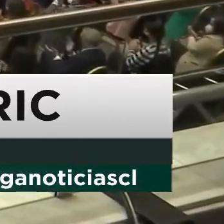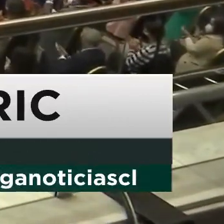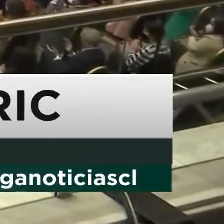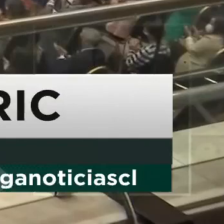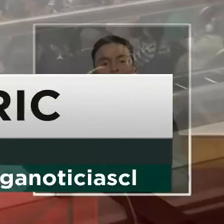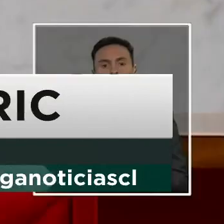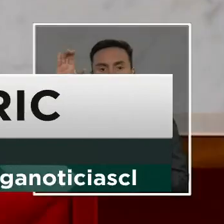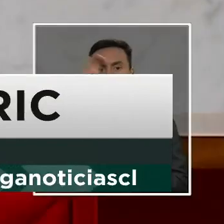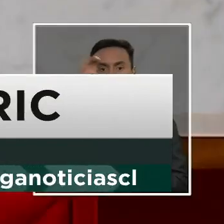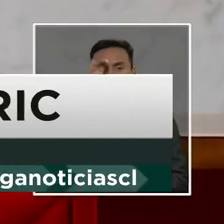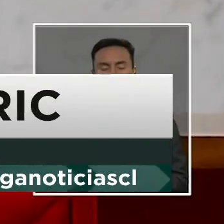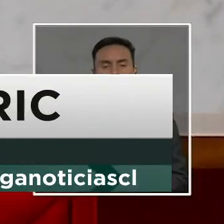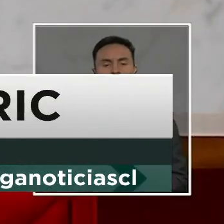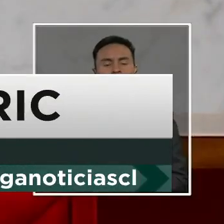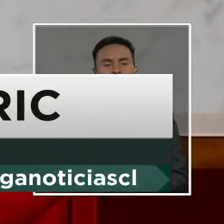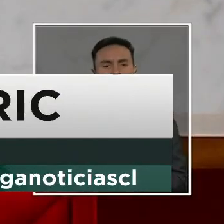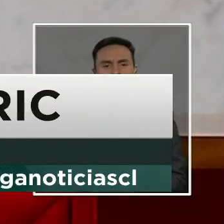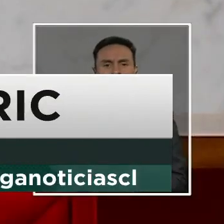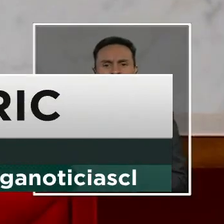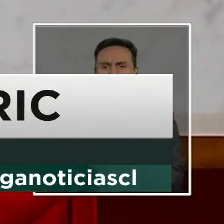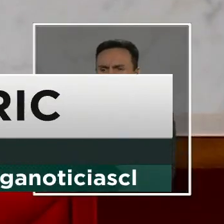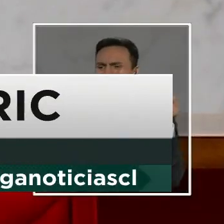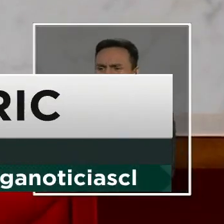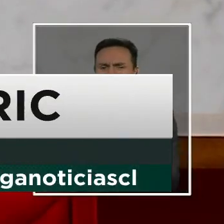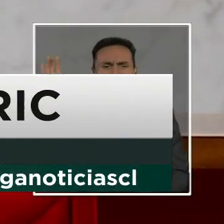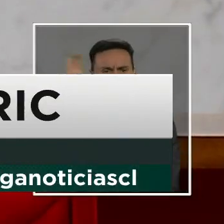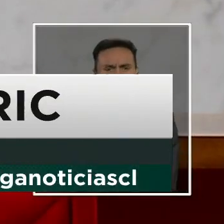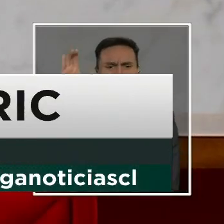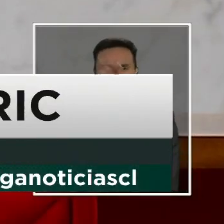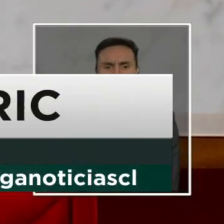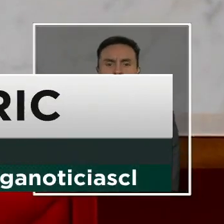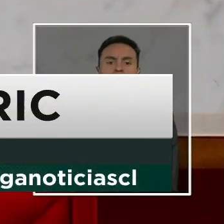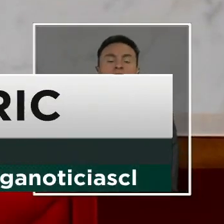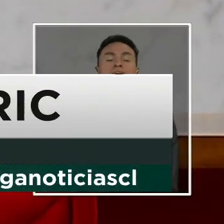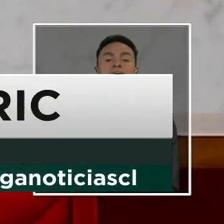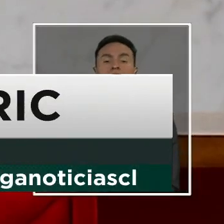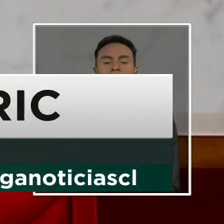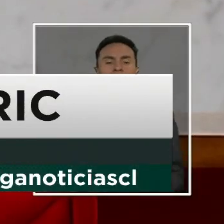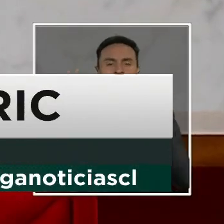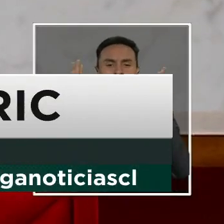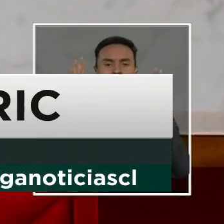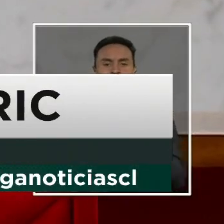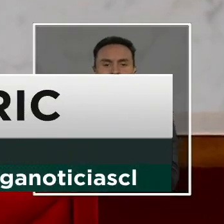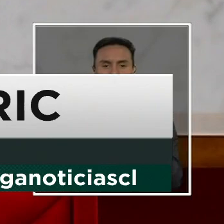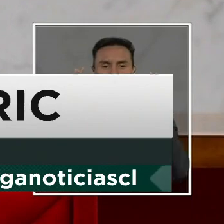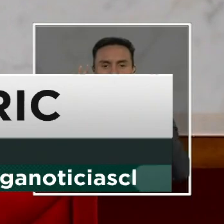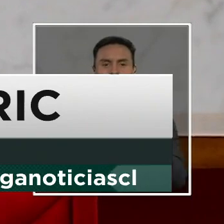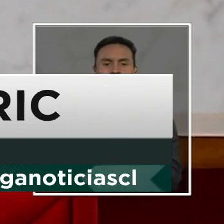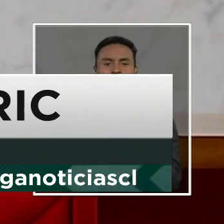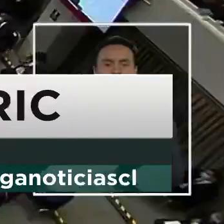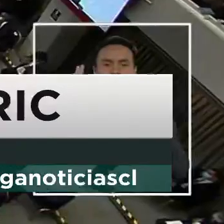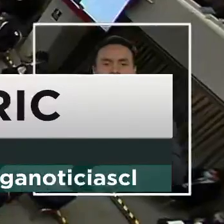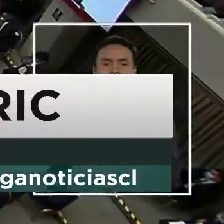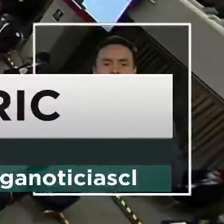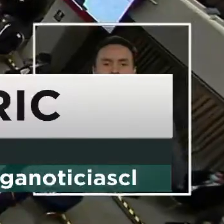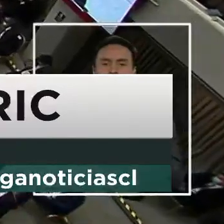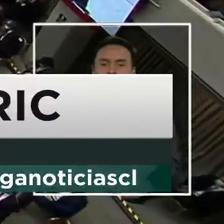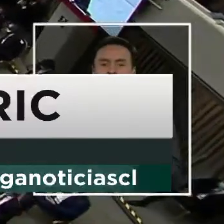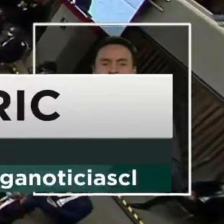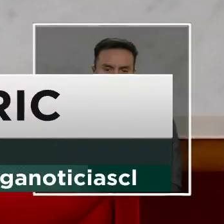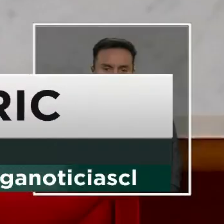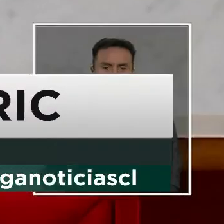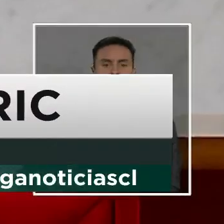seguir buscando incansablemente a los desaparecidos a través de un plan nacional de